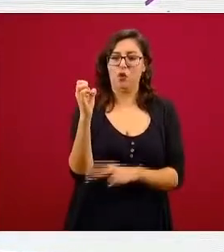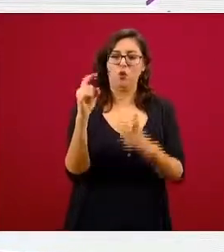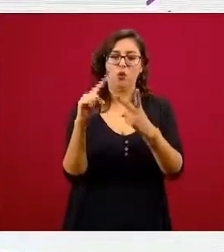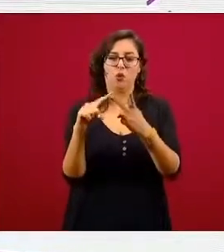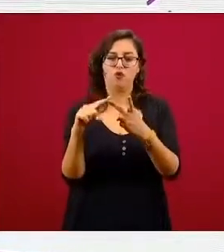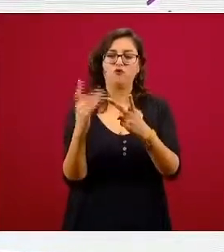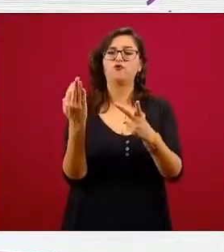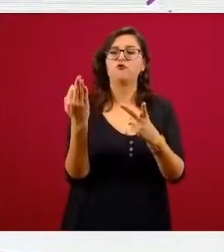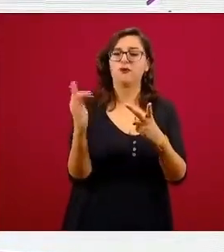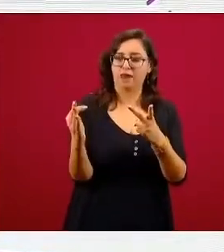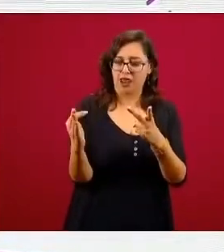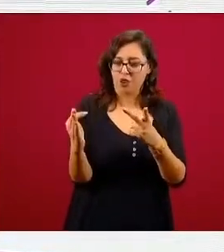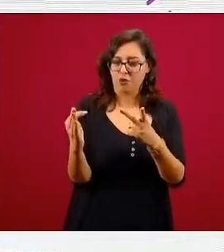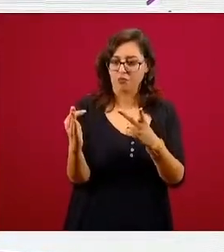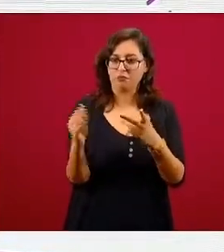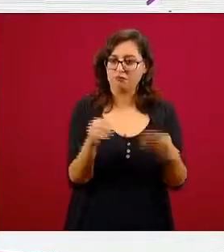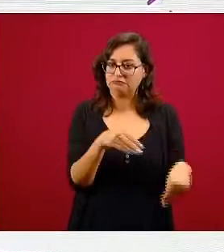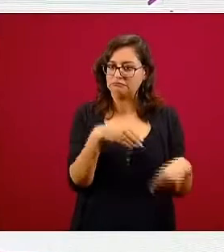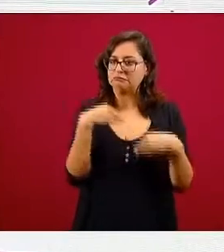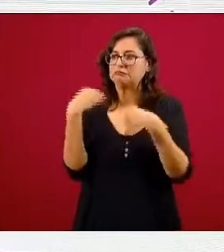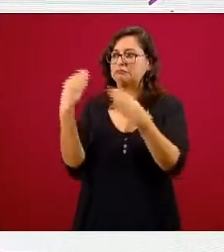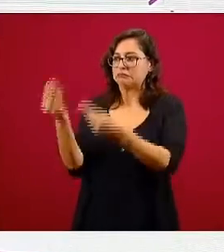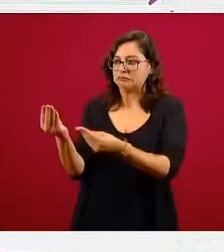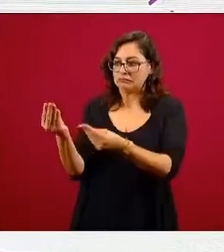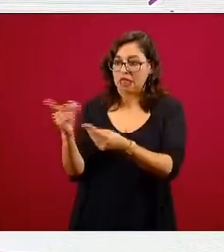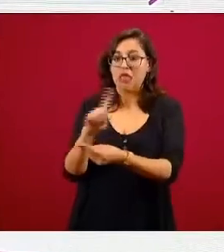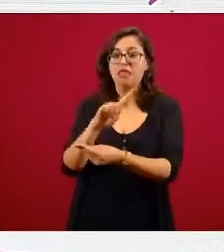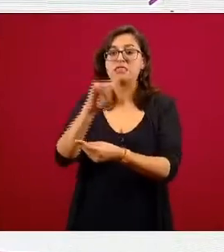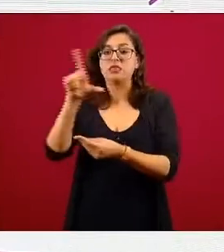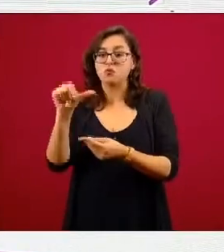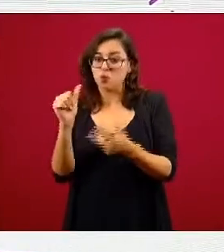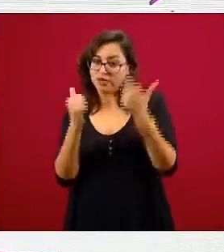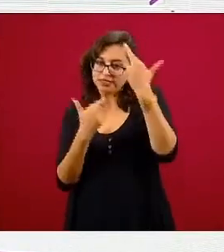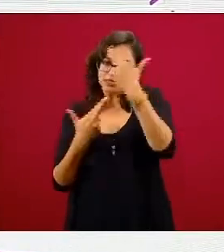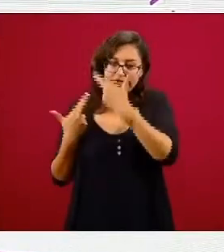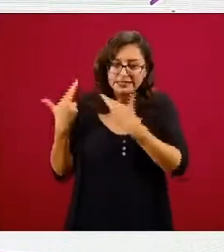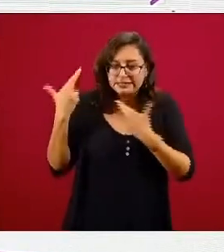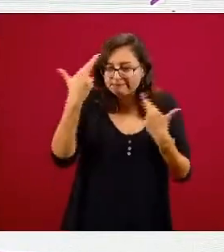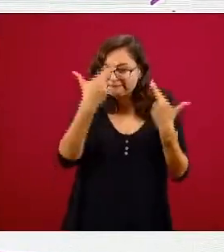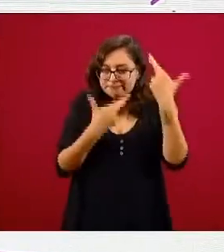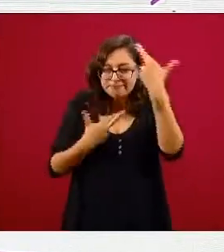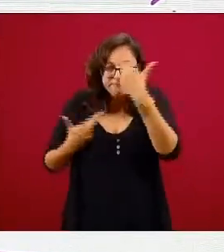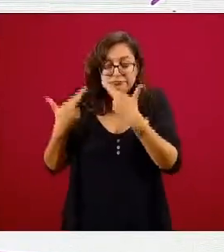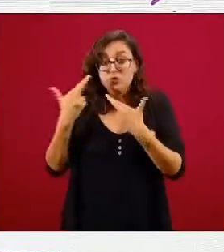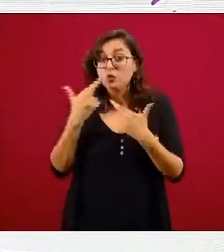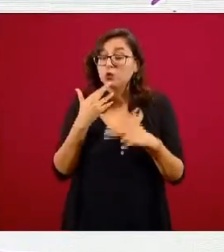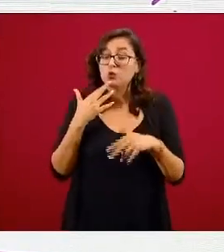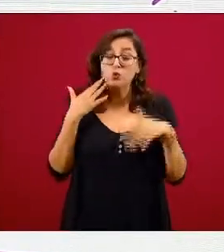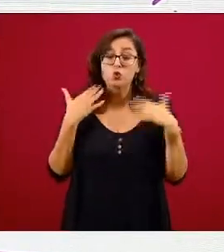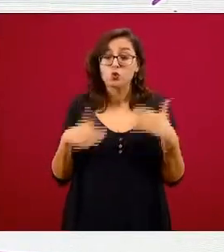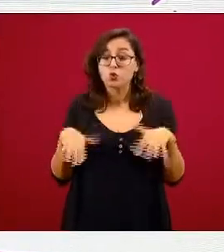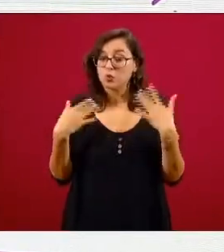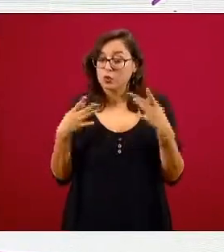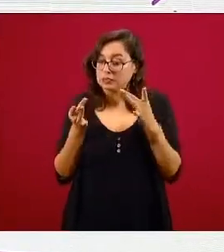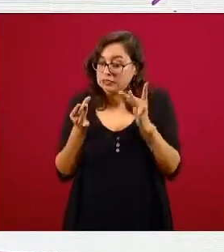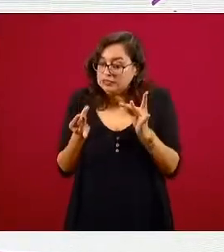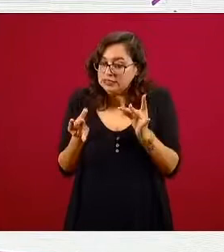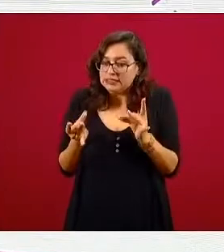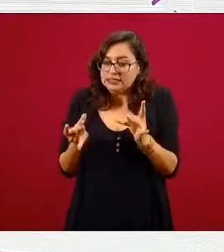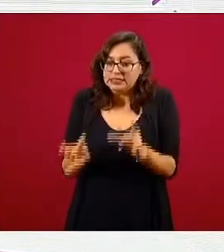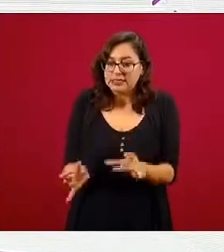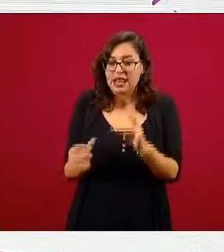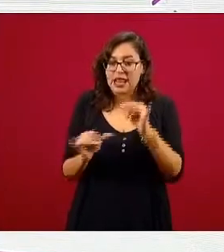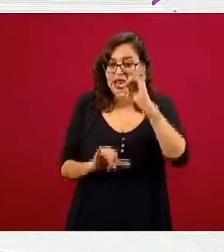febrero, entregan la cepa, luego se hace la comprobación de la cepa. Esto es un proceso muy delicado que se hace en